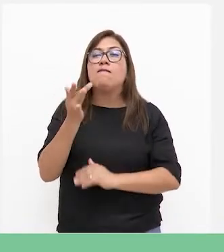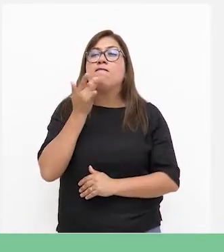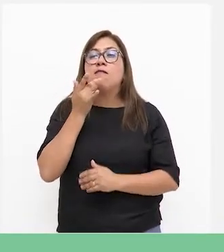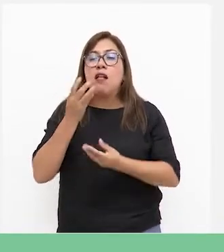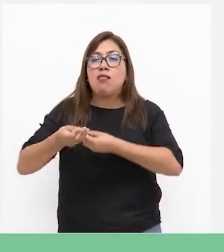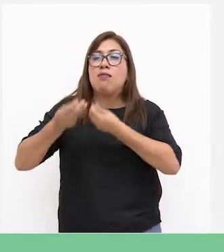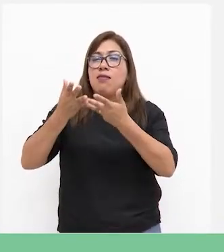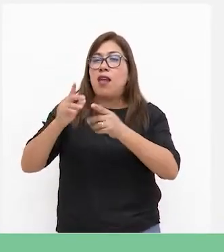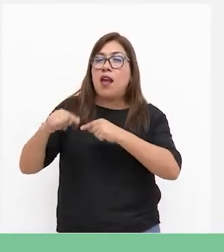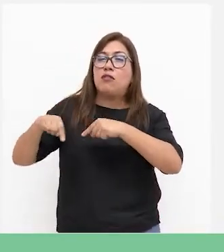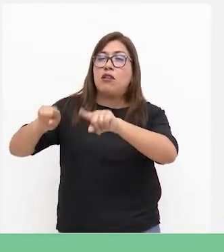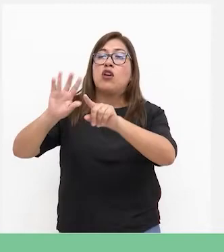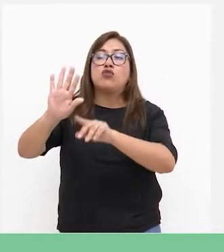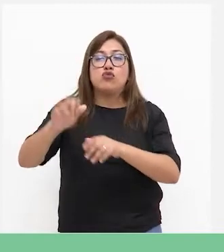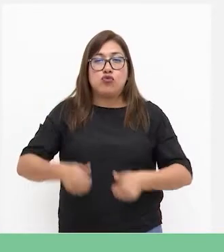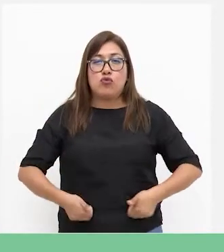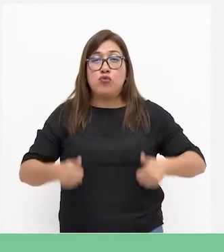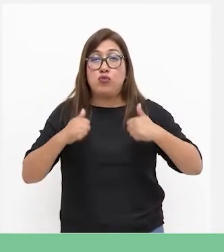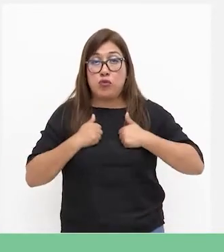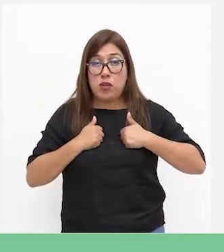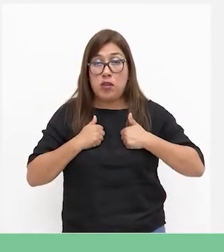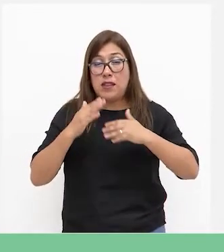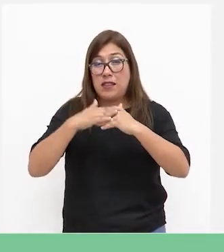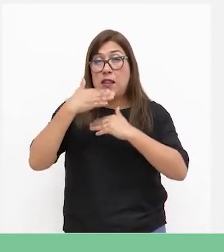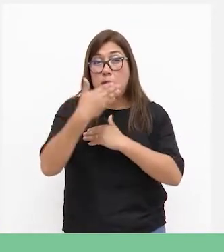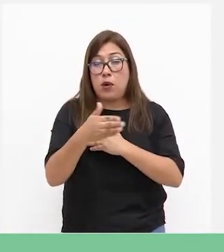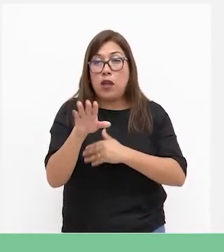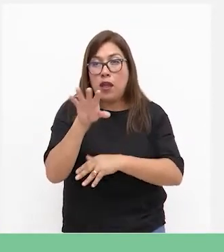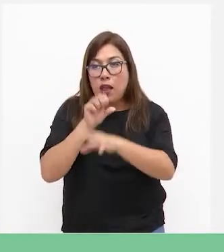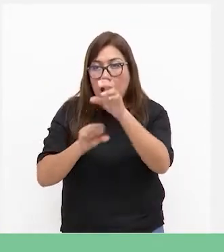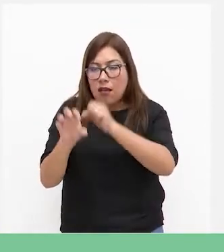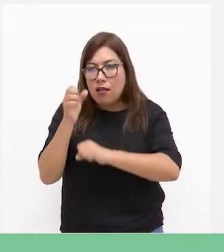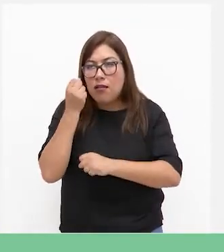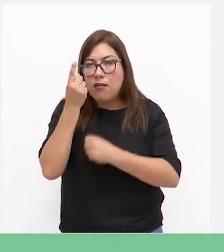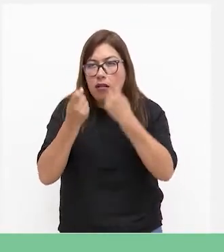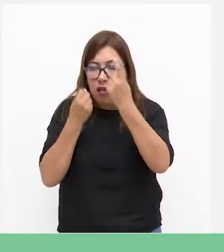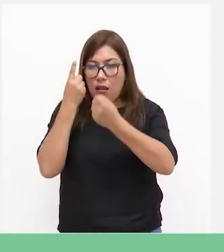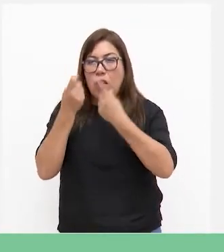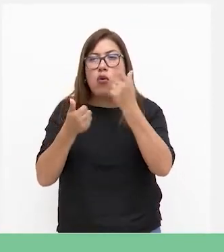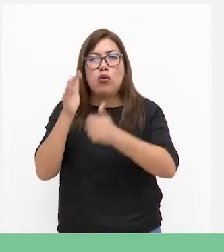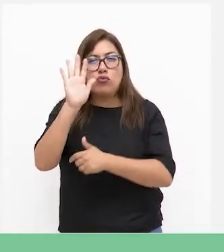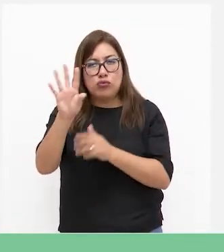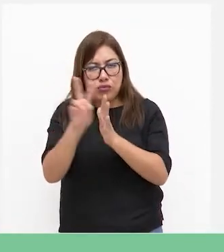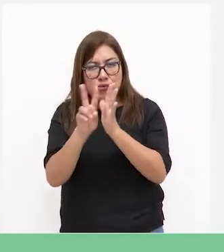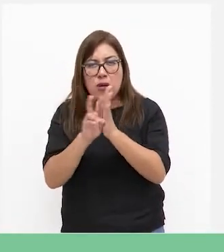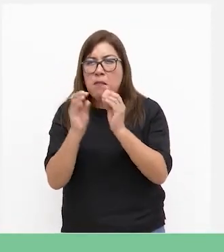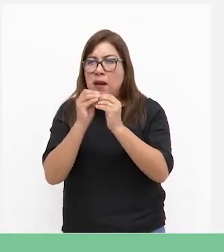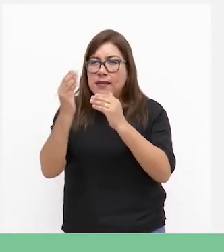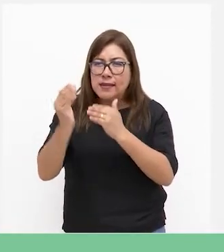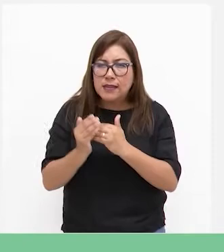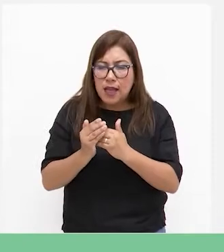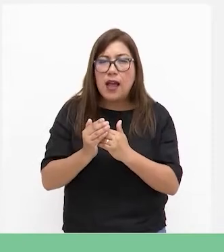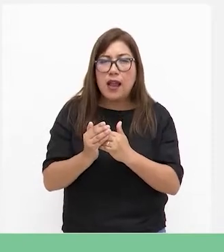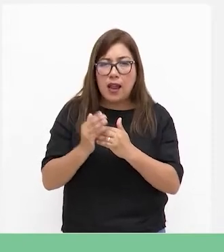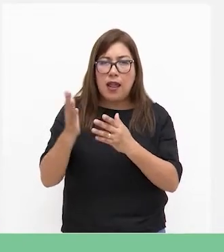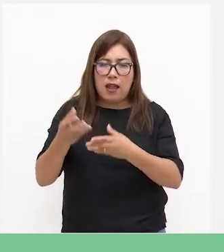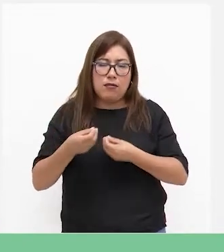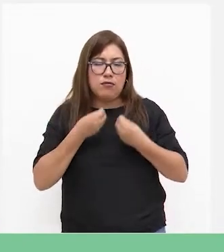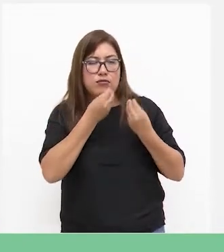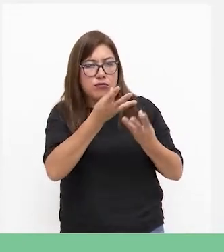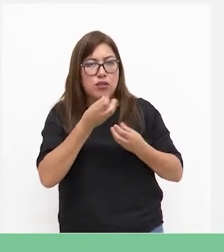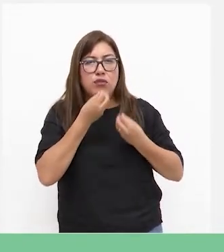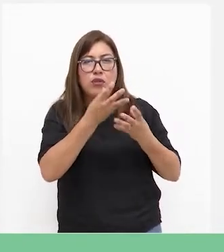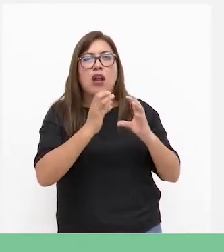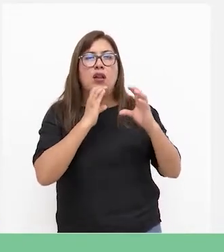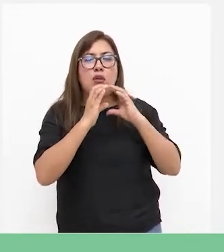preferencias dadas a lo largo de su vida. Y luego de identificar cuál sería la voluntad más cercana, se la